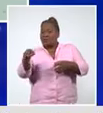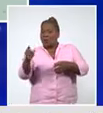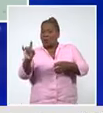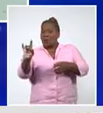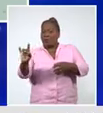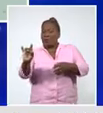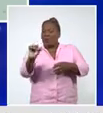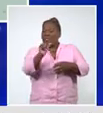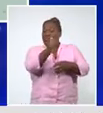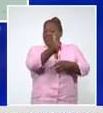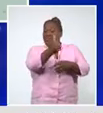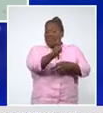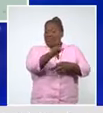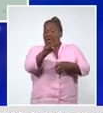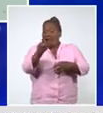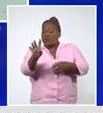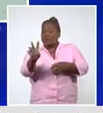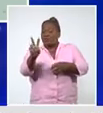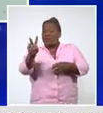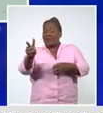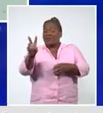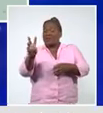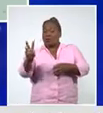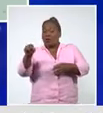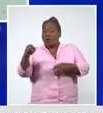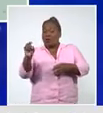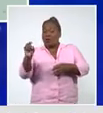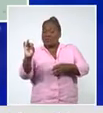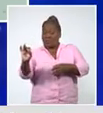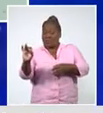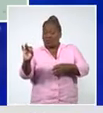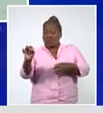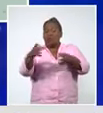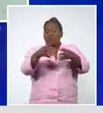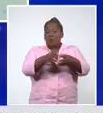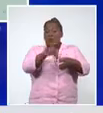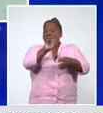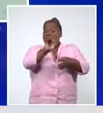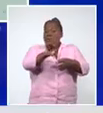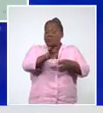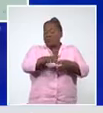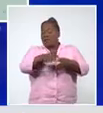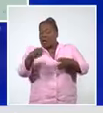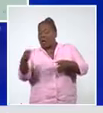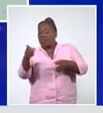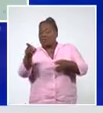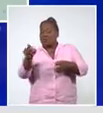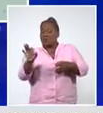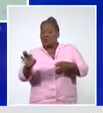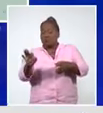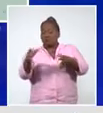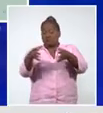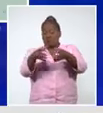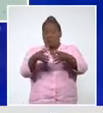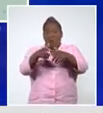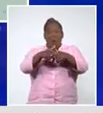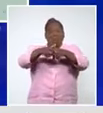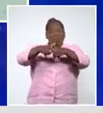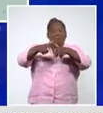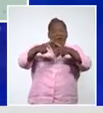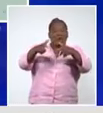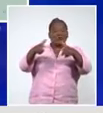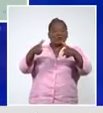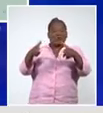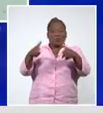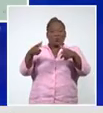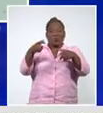a 14 23,7% y de 15 a 18. El grupo mayor, ahí yo